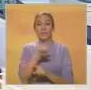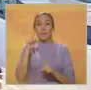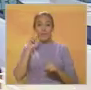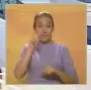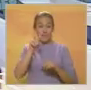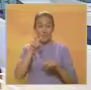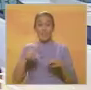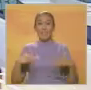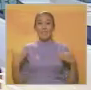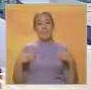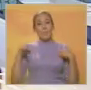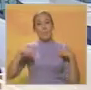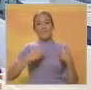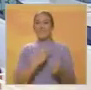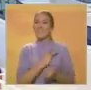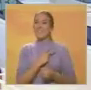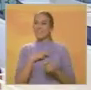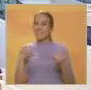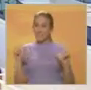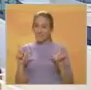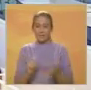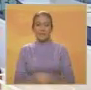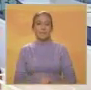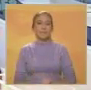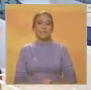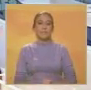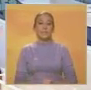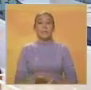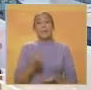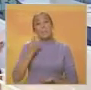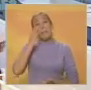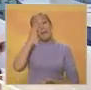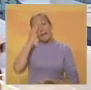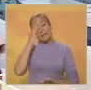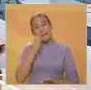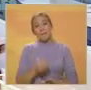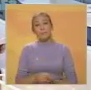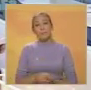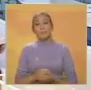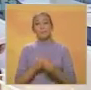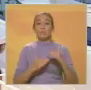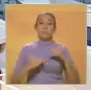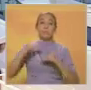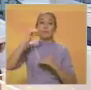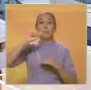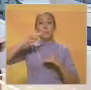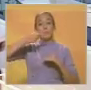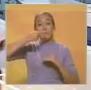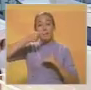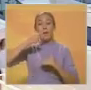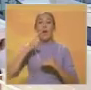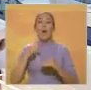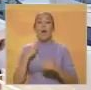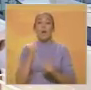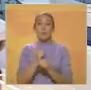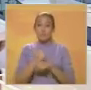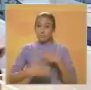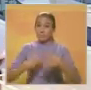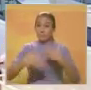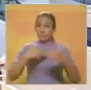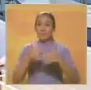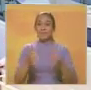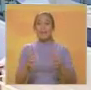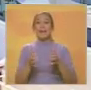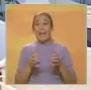disfrutar por aquí por benevis por su parte los Navegantes del Magallanes retomaron el primer lugar de la tabla en una jornada en la que también ganaron